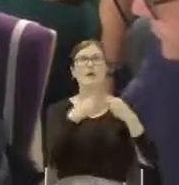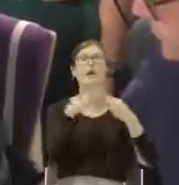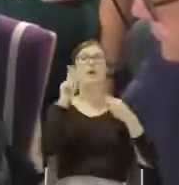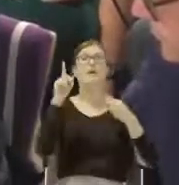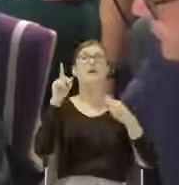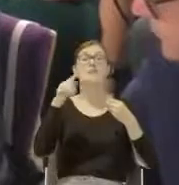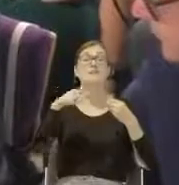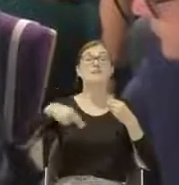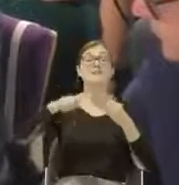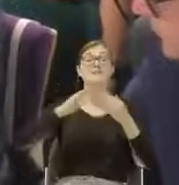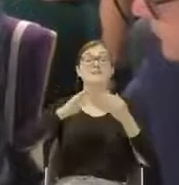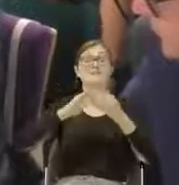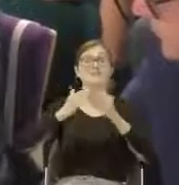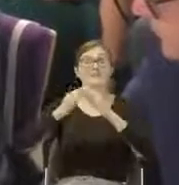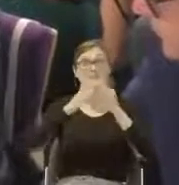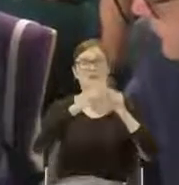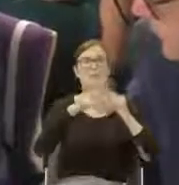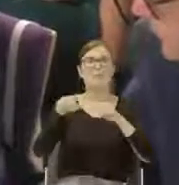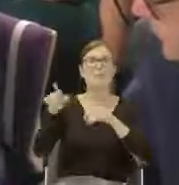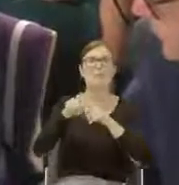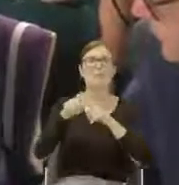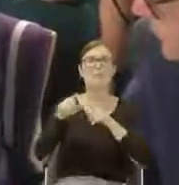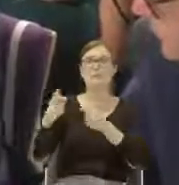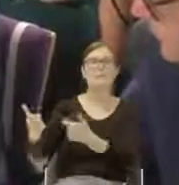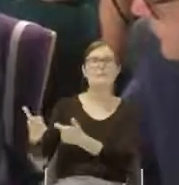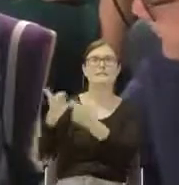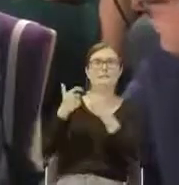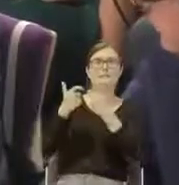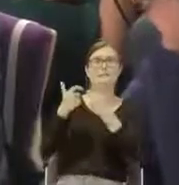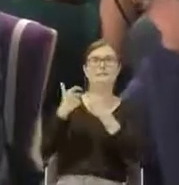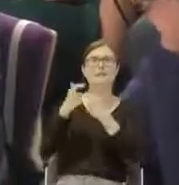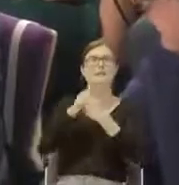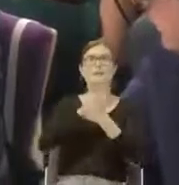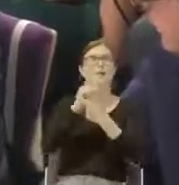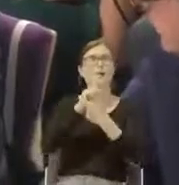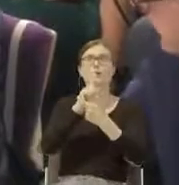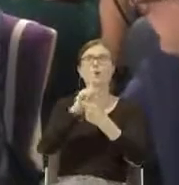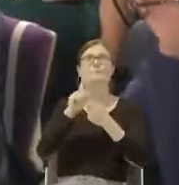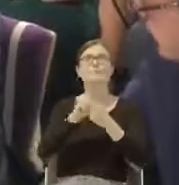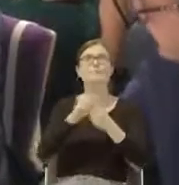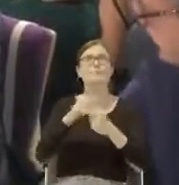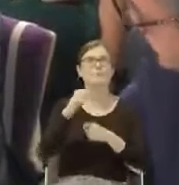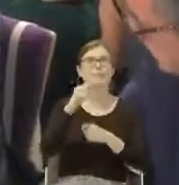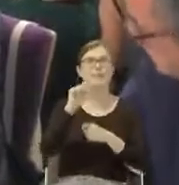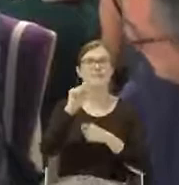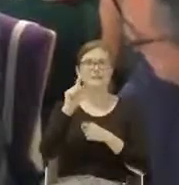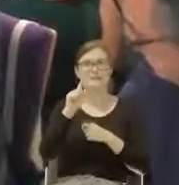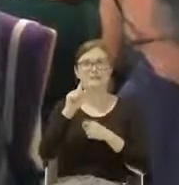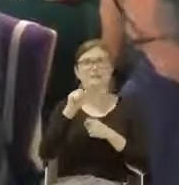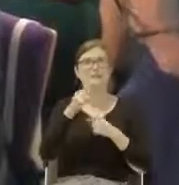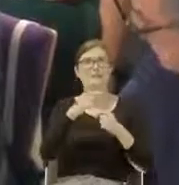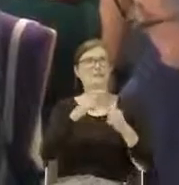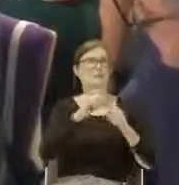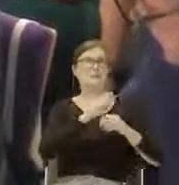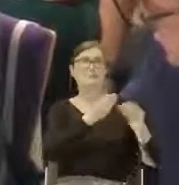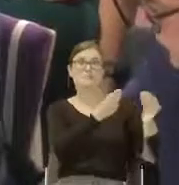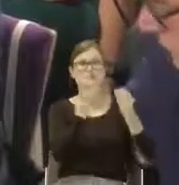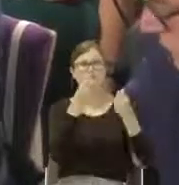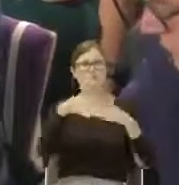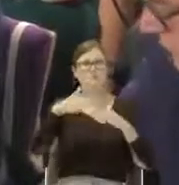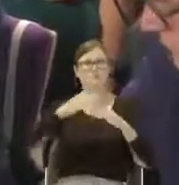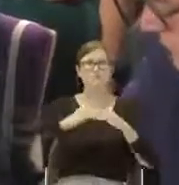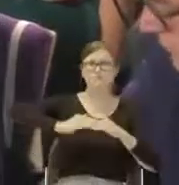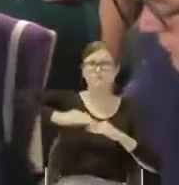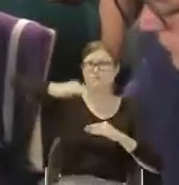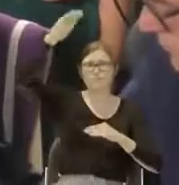gas a precio de oro y, naturalmente, se llevan una parte importante de los beneficios, desde mi punto de vista, una parte demasiado importante.